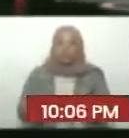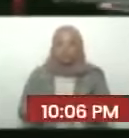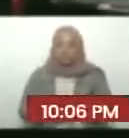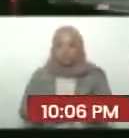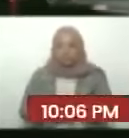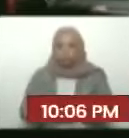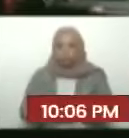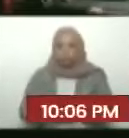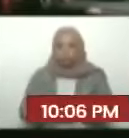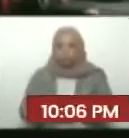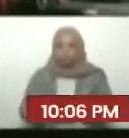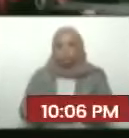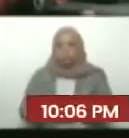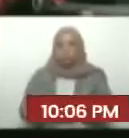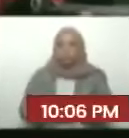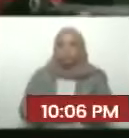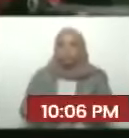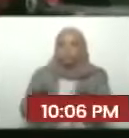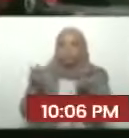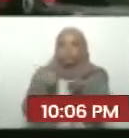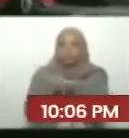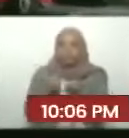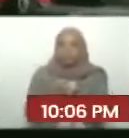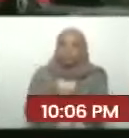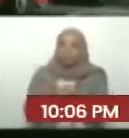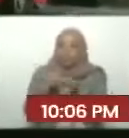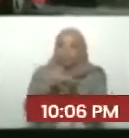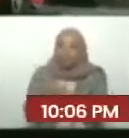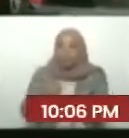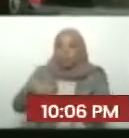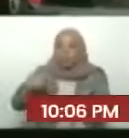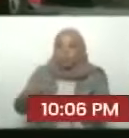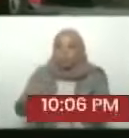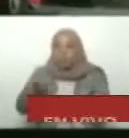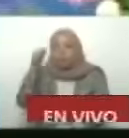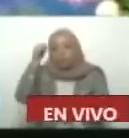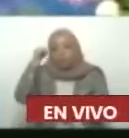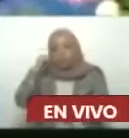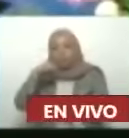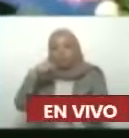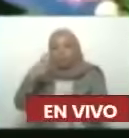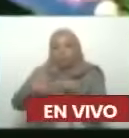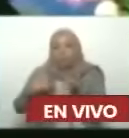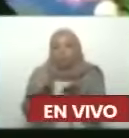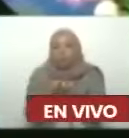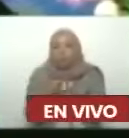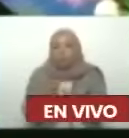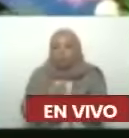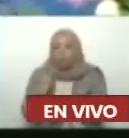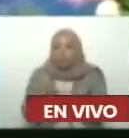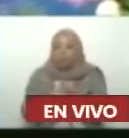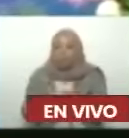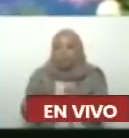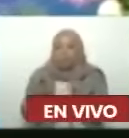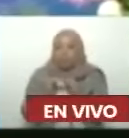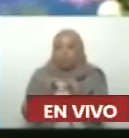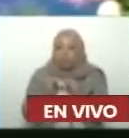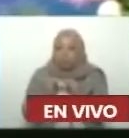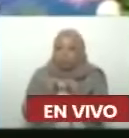Fíjese que aquí hay una novedad también que estamos esperando próximamente que llegue una máquina que se pueden hacer